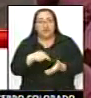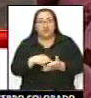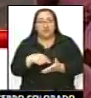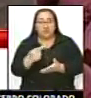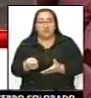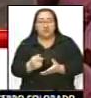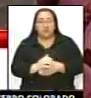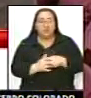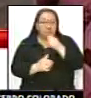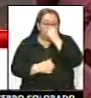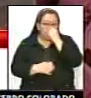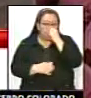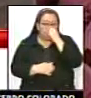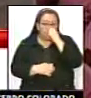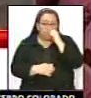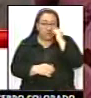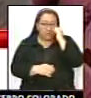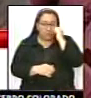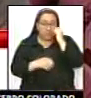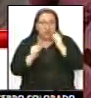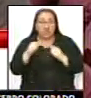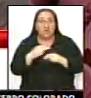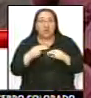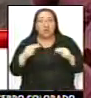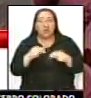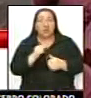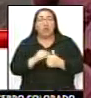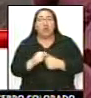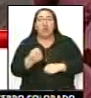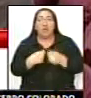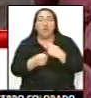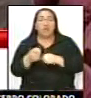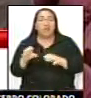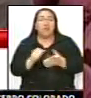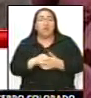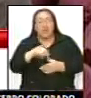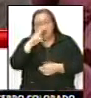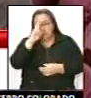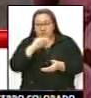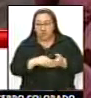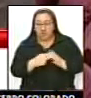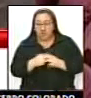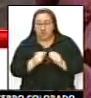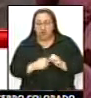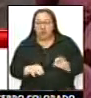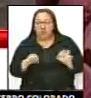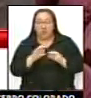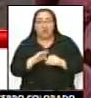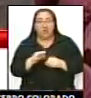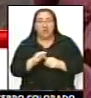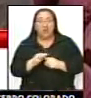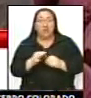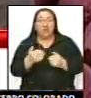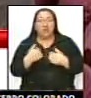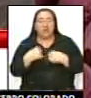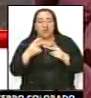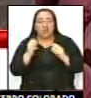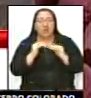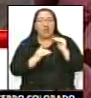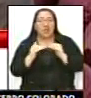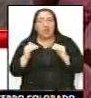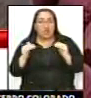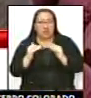endeudamiento verdaderamente es que si el nivel de exportaciones que está realizando el país con el nivel de importaciones tiene un tema de equilibrio,